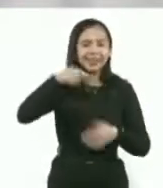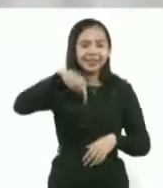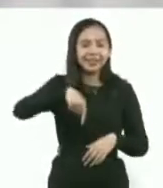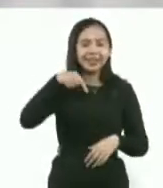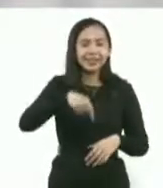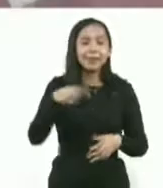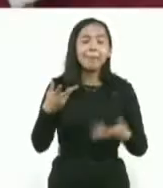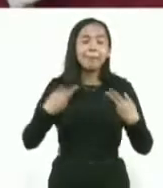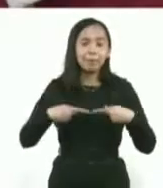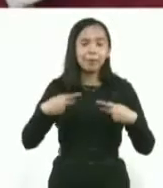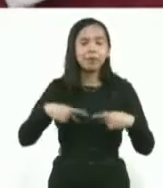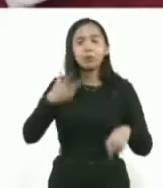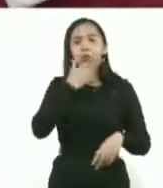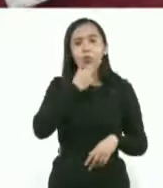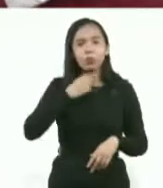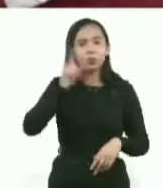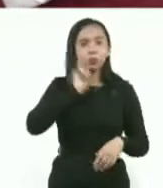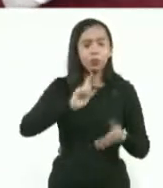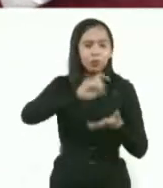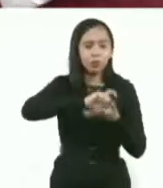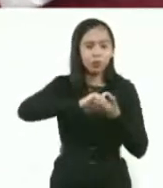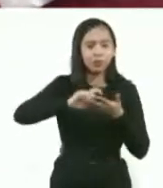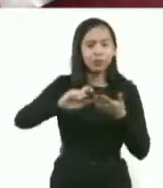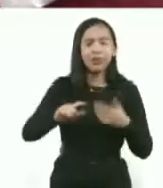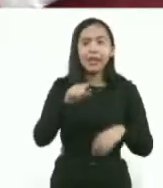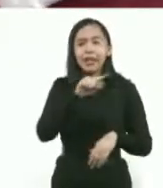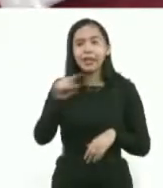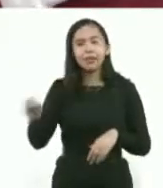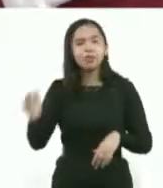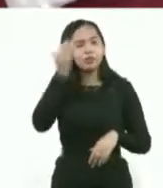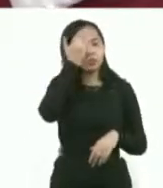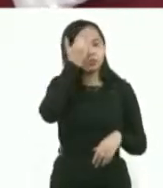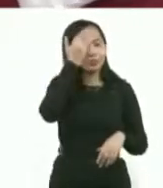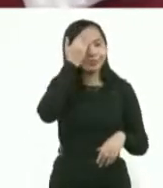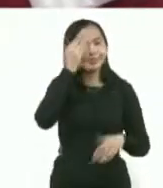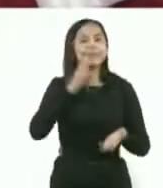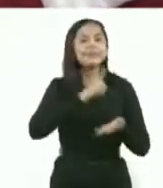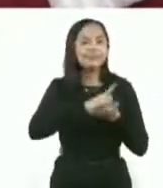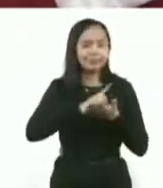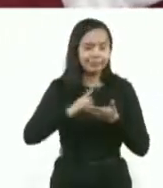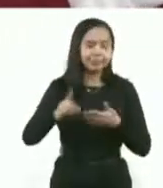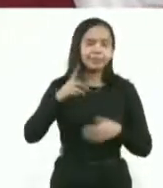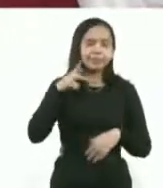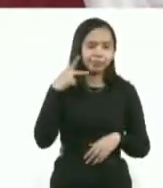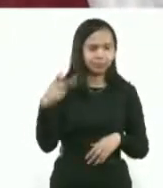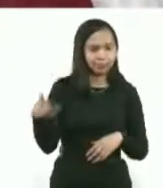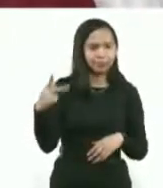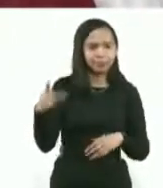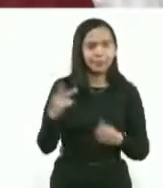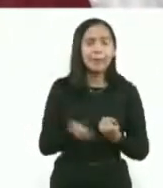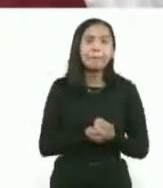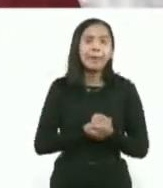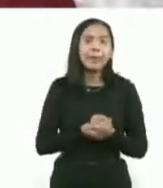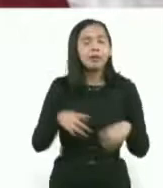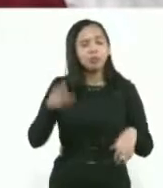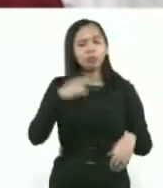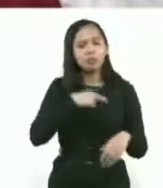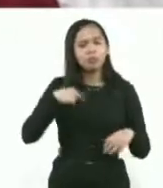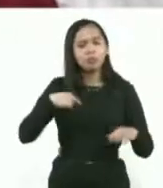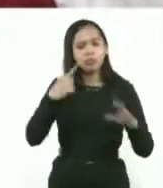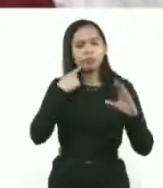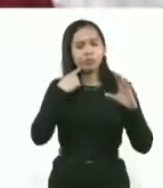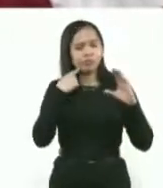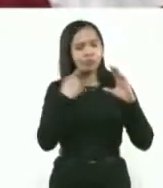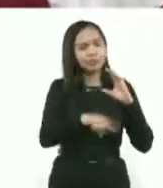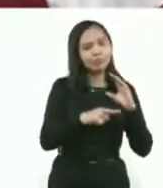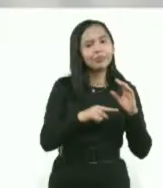esas consumidoras y consumidores están más conscientes de su derecho. Es donde más quejas recibimos y